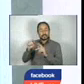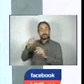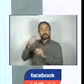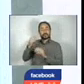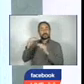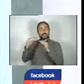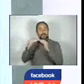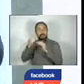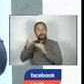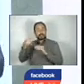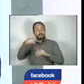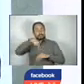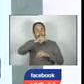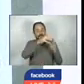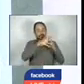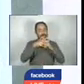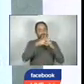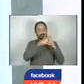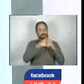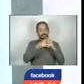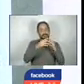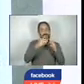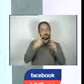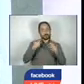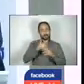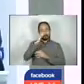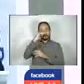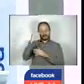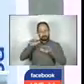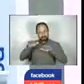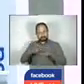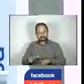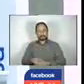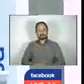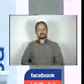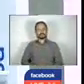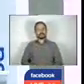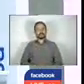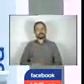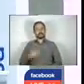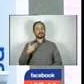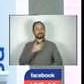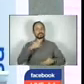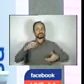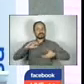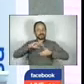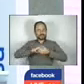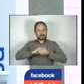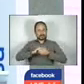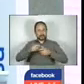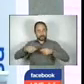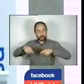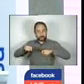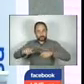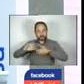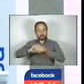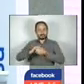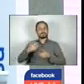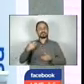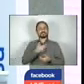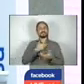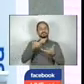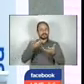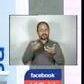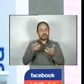americano en cada uno de nuestros países. Como socios fundadores de Huge, tenemos la misión de convertir